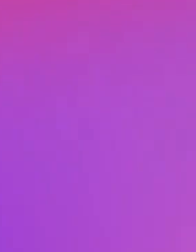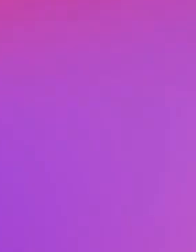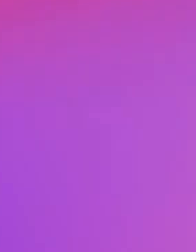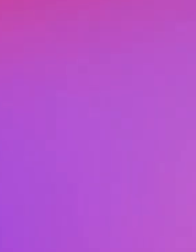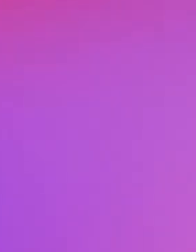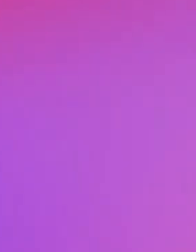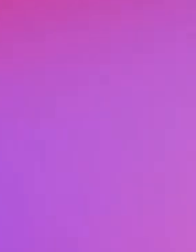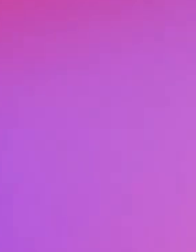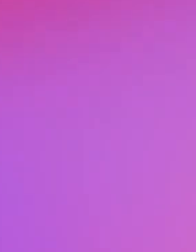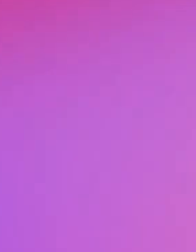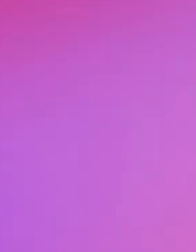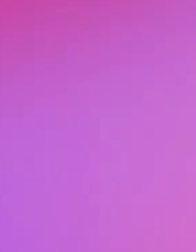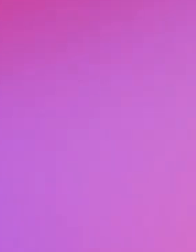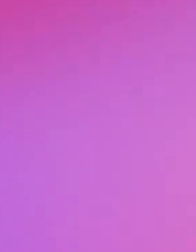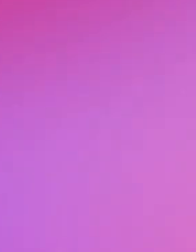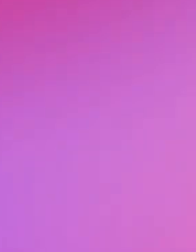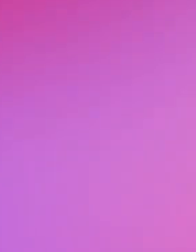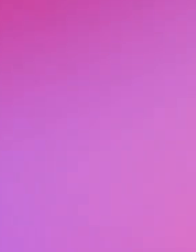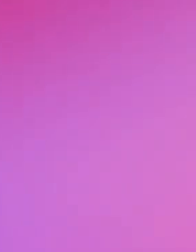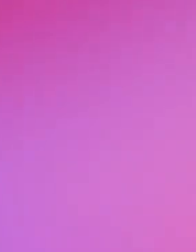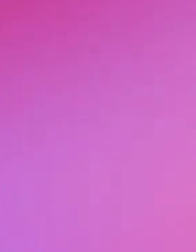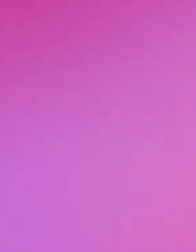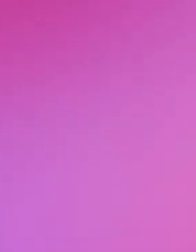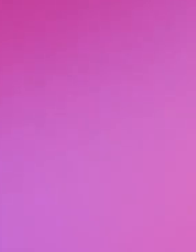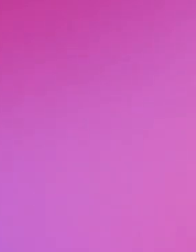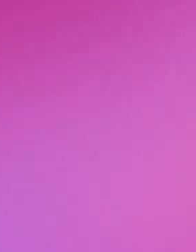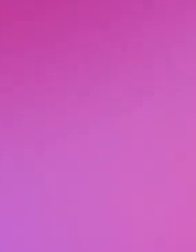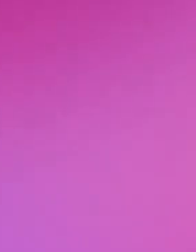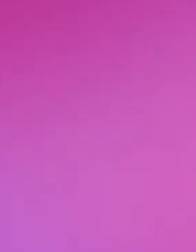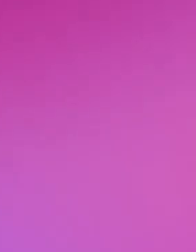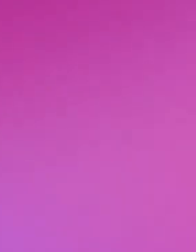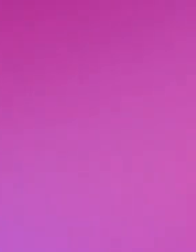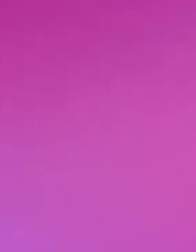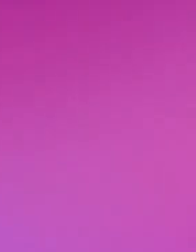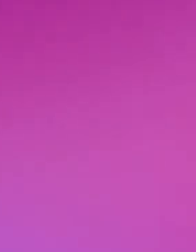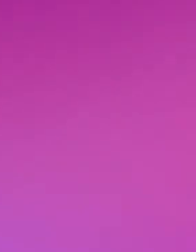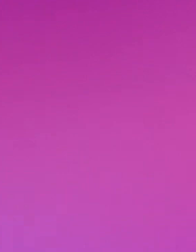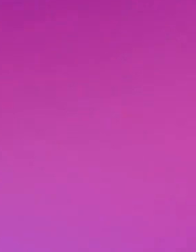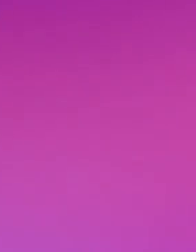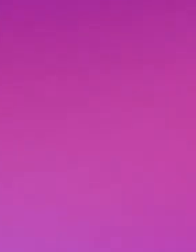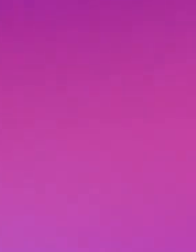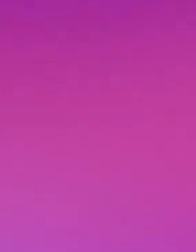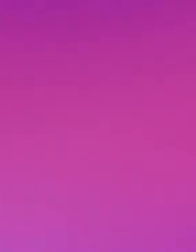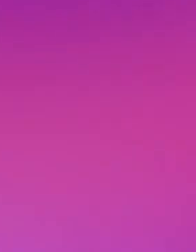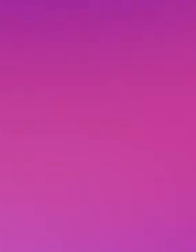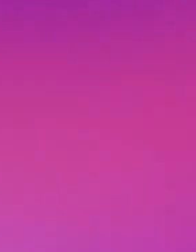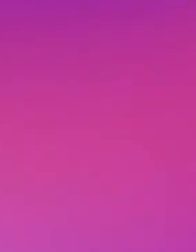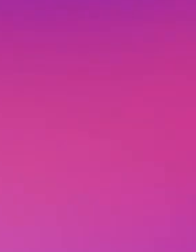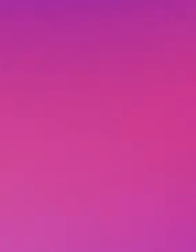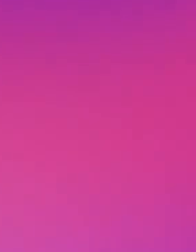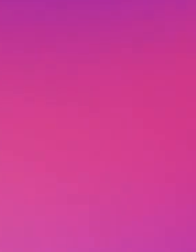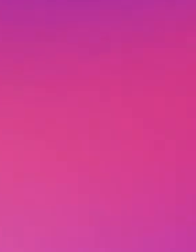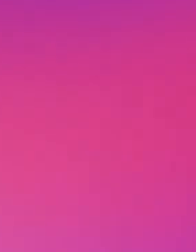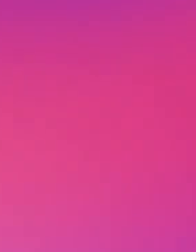y compara poemas de diferentes épocas sobre un tema específico y nos centramos en el